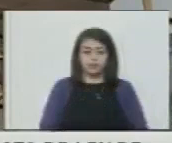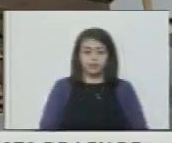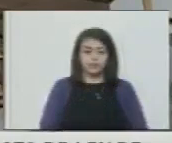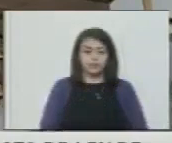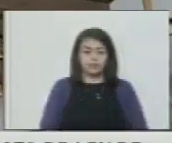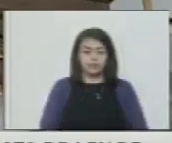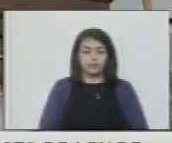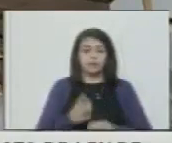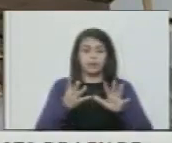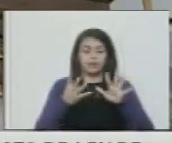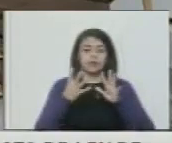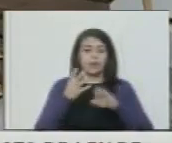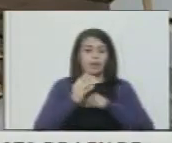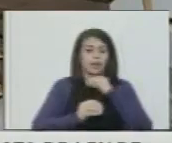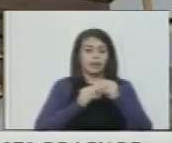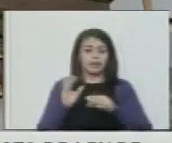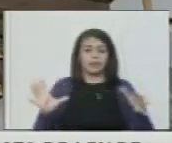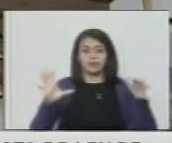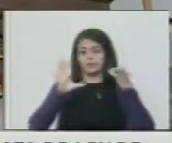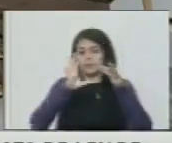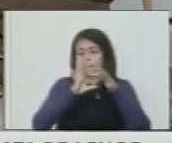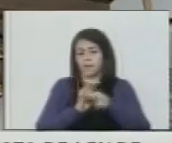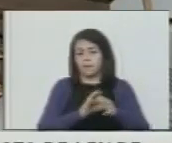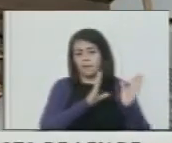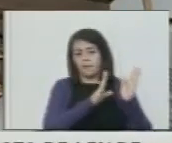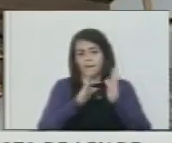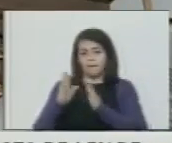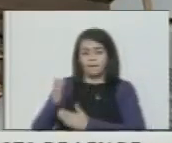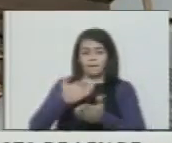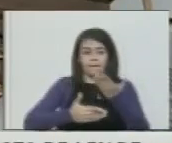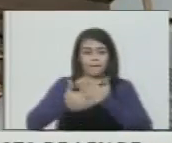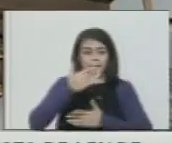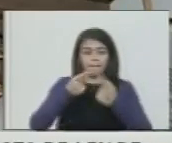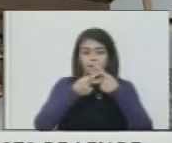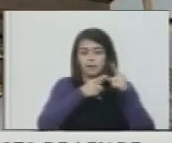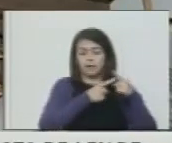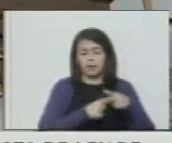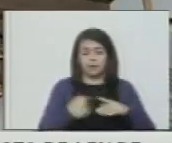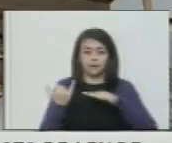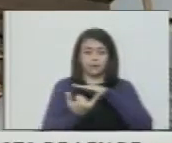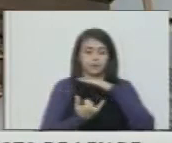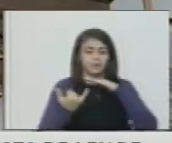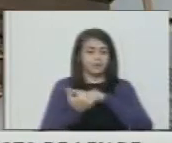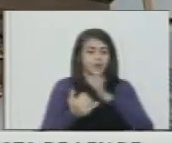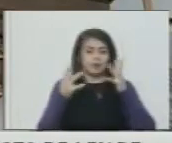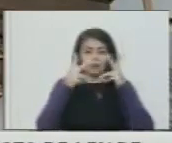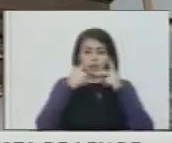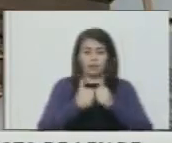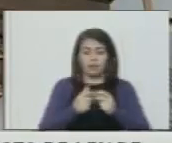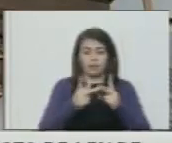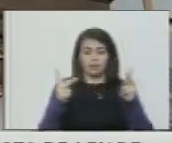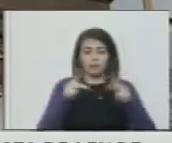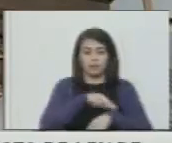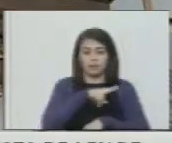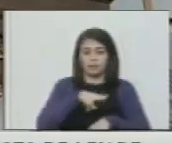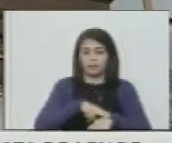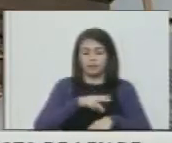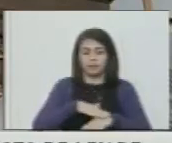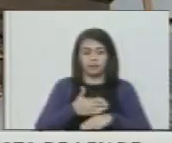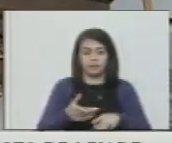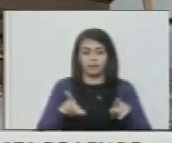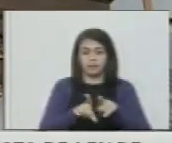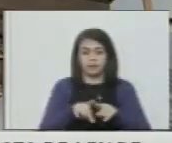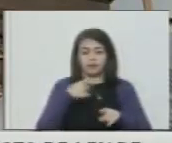ellos. 9. Establecer vínculos de coordinación y cooperación con otros entes u órganos de la Administración Pública